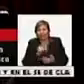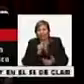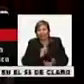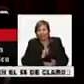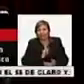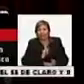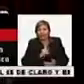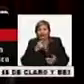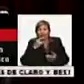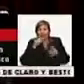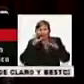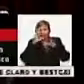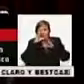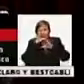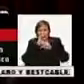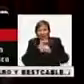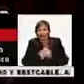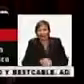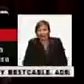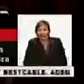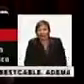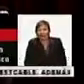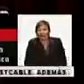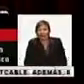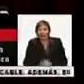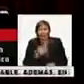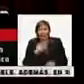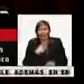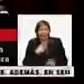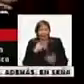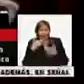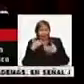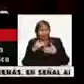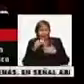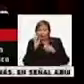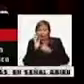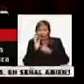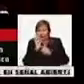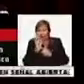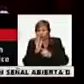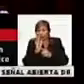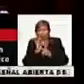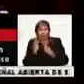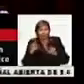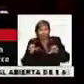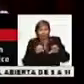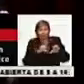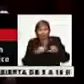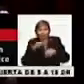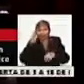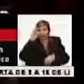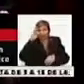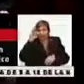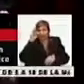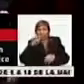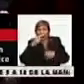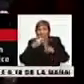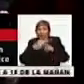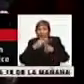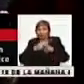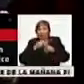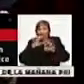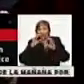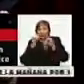quiero esta noche, en la que me ha tocado solo hacer una presentación de esta jornada y saludar en nombre